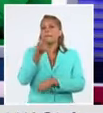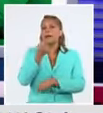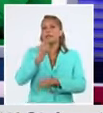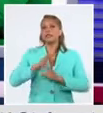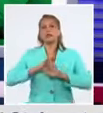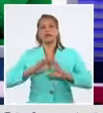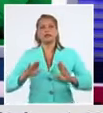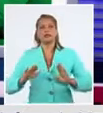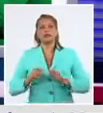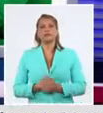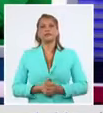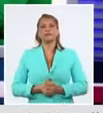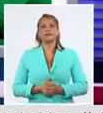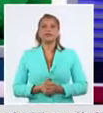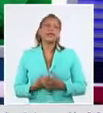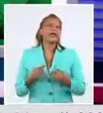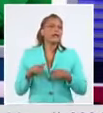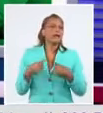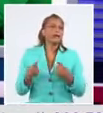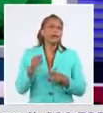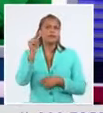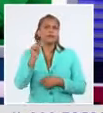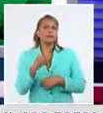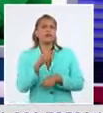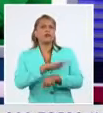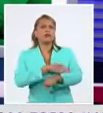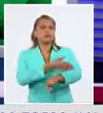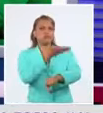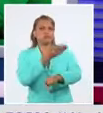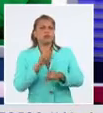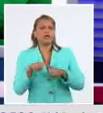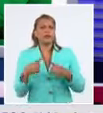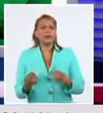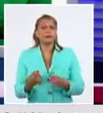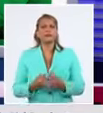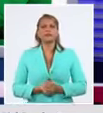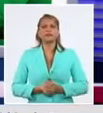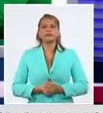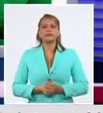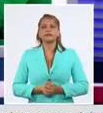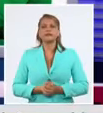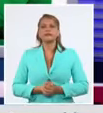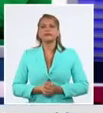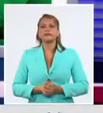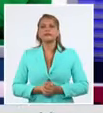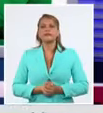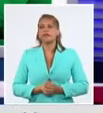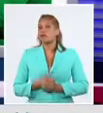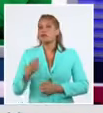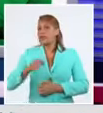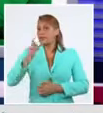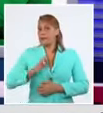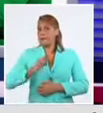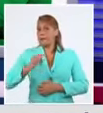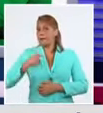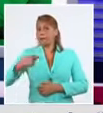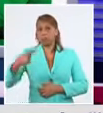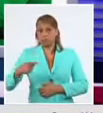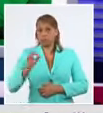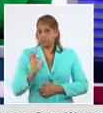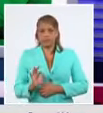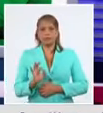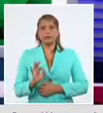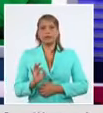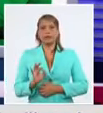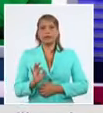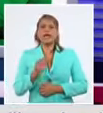les sucede mucho a los hipertensos? Que generalmente no es, digamos, que una consecuencia tan directa a la vacunación,